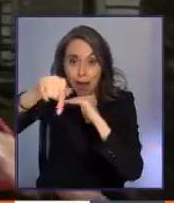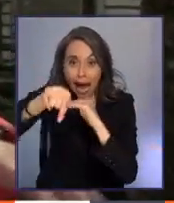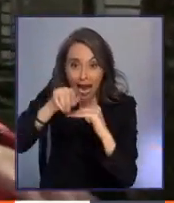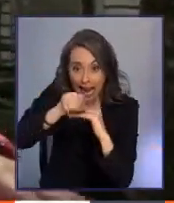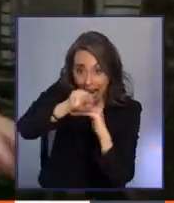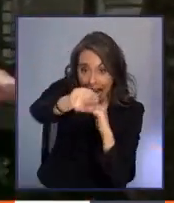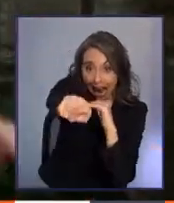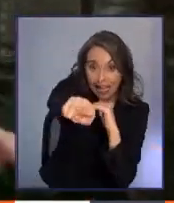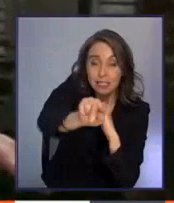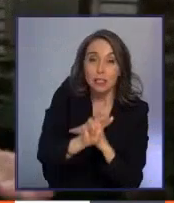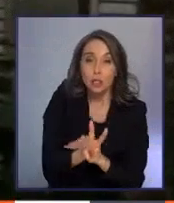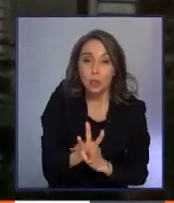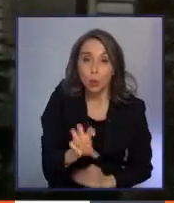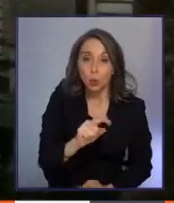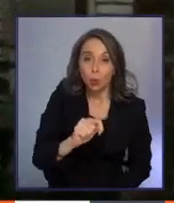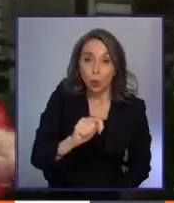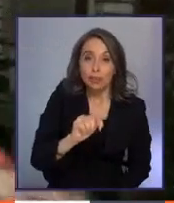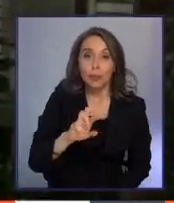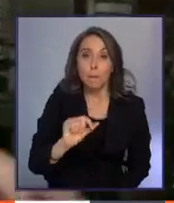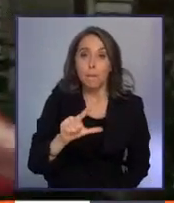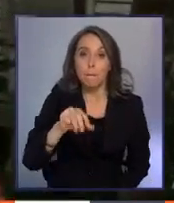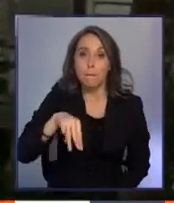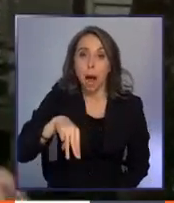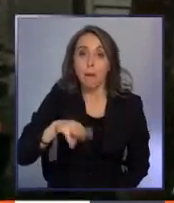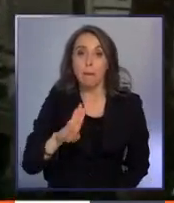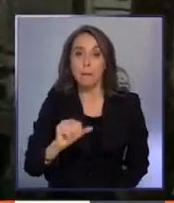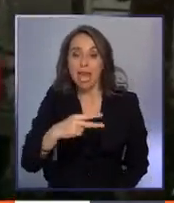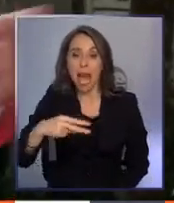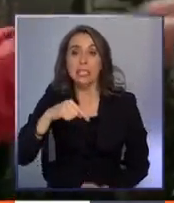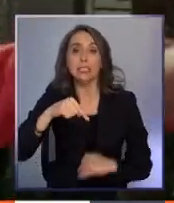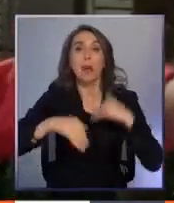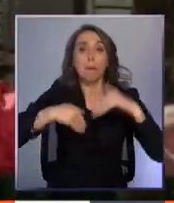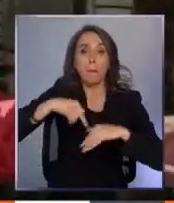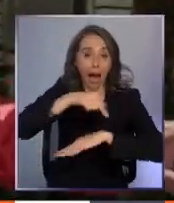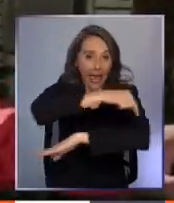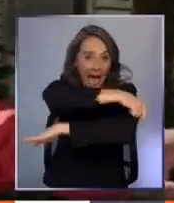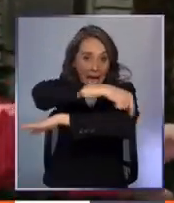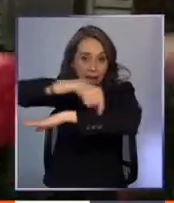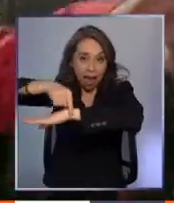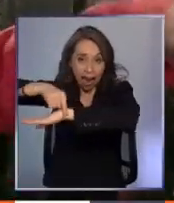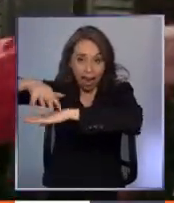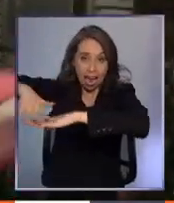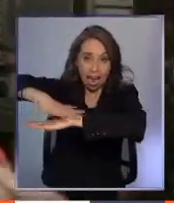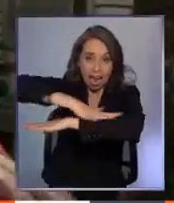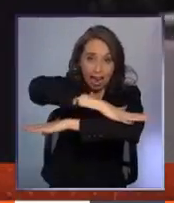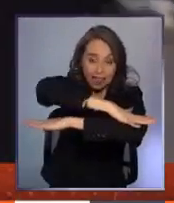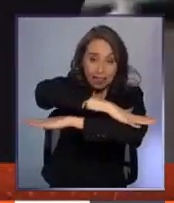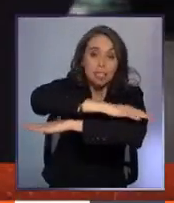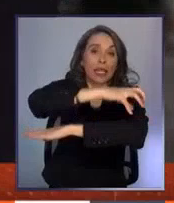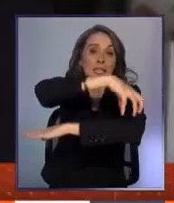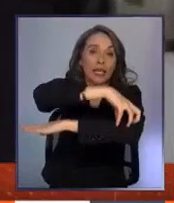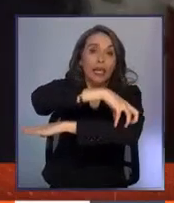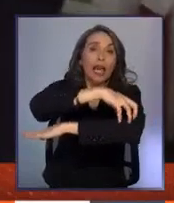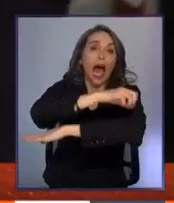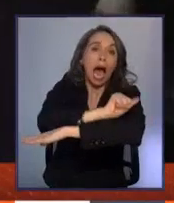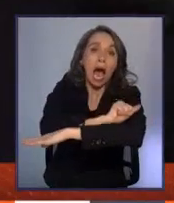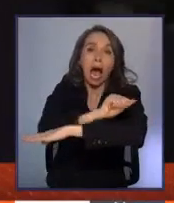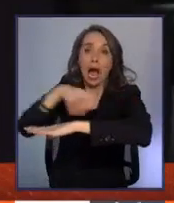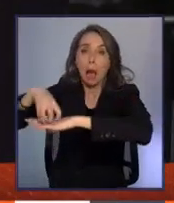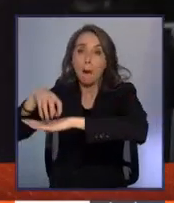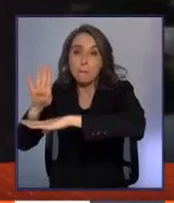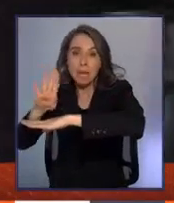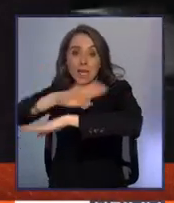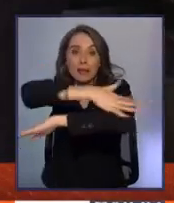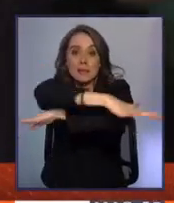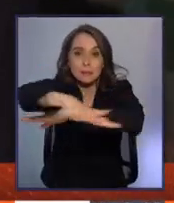frente a West Palm Beach, donde nos encontramos. Todo este sector, la playa e incluso toda la área del área A y B, que vendría siendo lo que es la costa